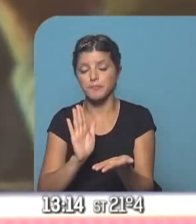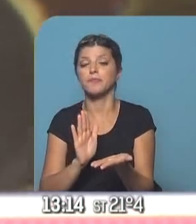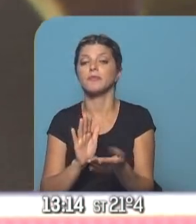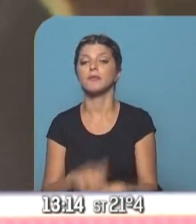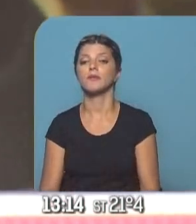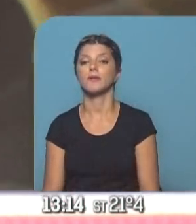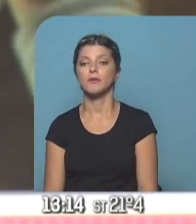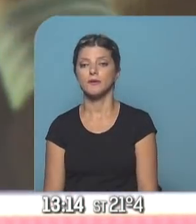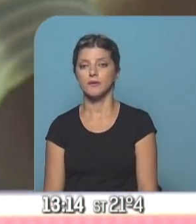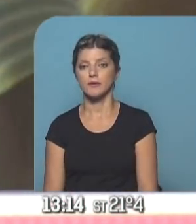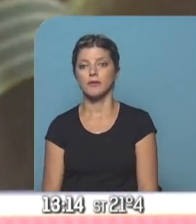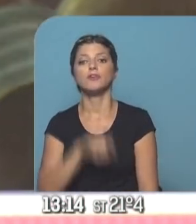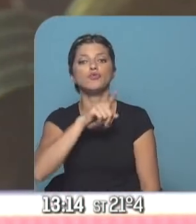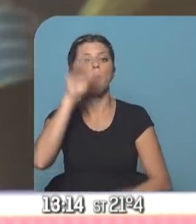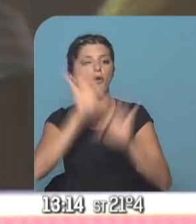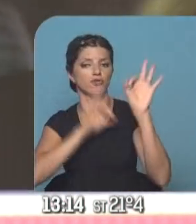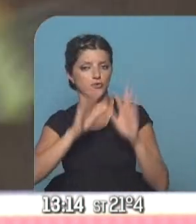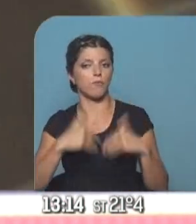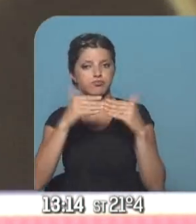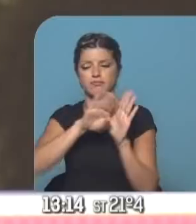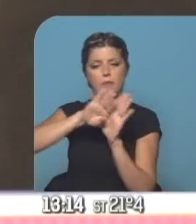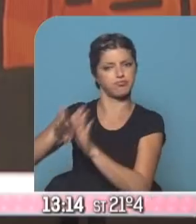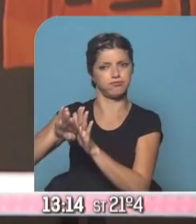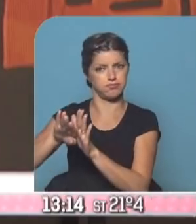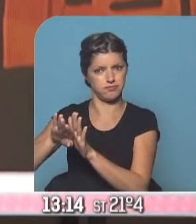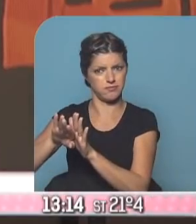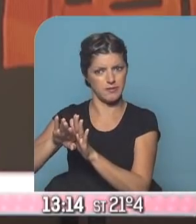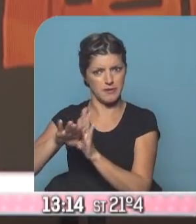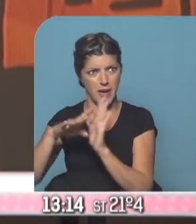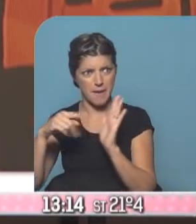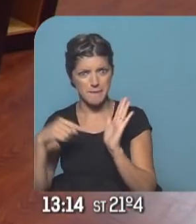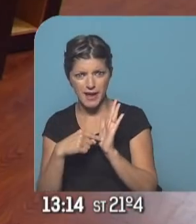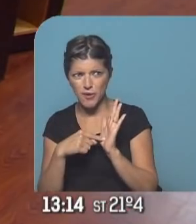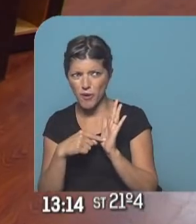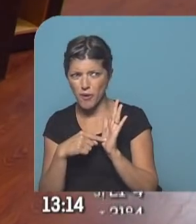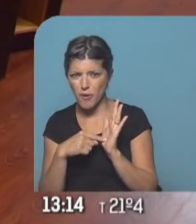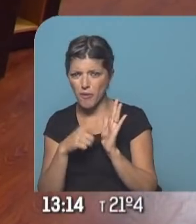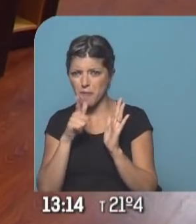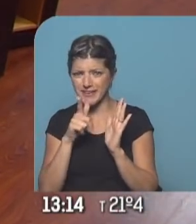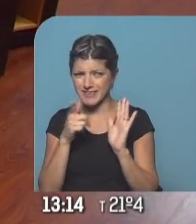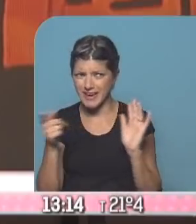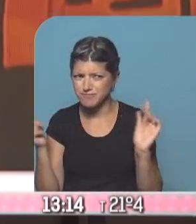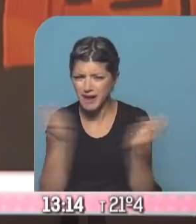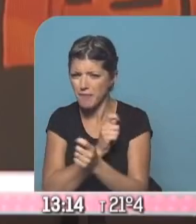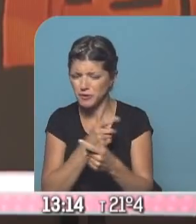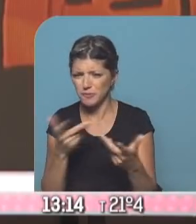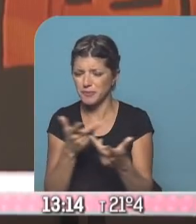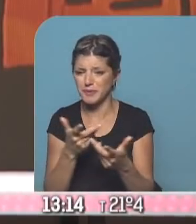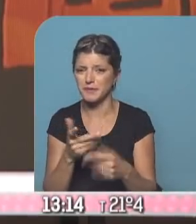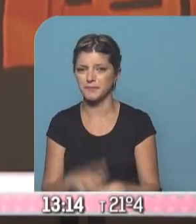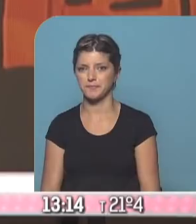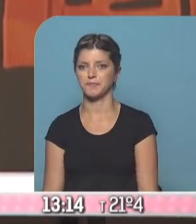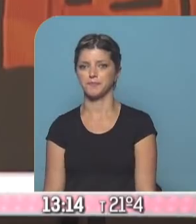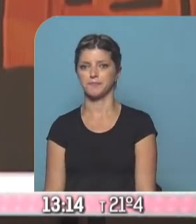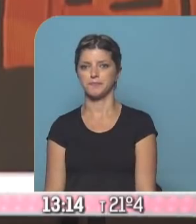finalmente llevar adelante su propio programa, dejando de lado lo que venía. Pero ahora este repunte tal vez lo hace cambiar o no. Y